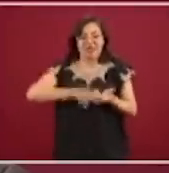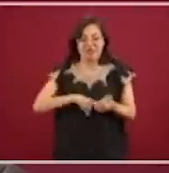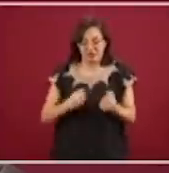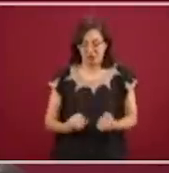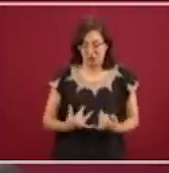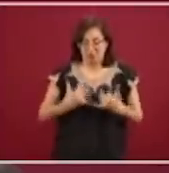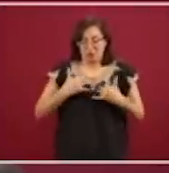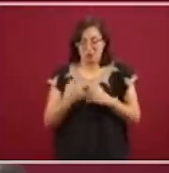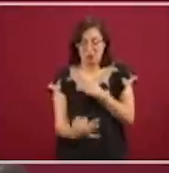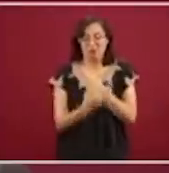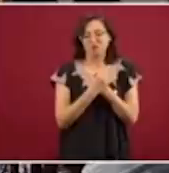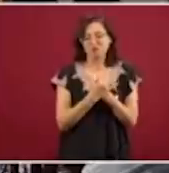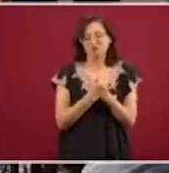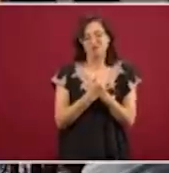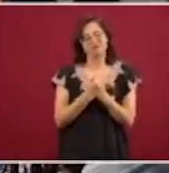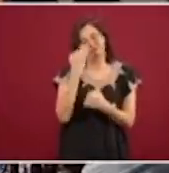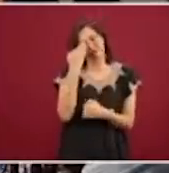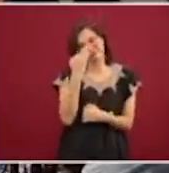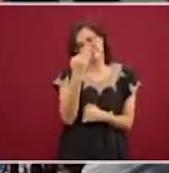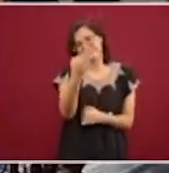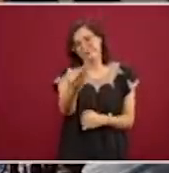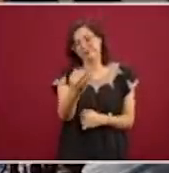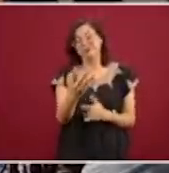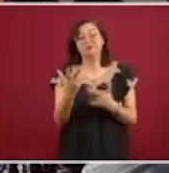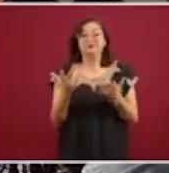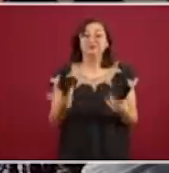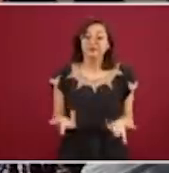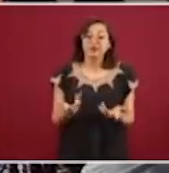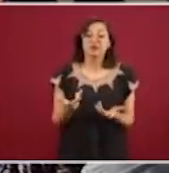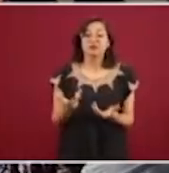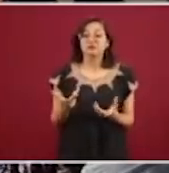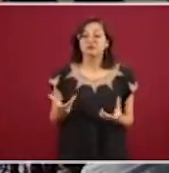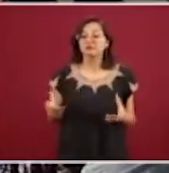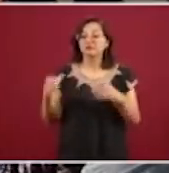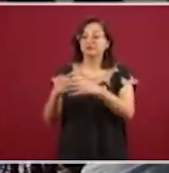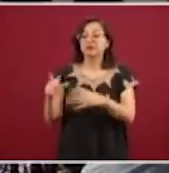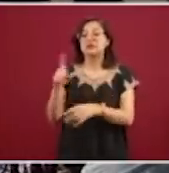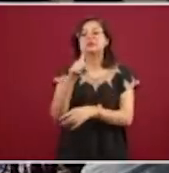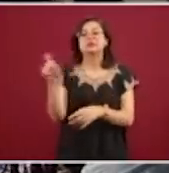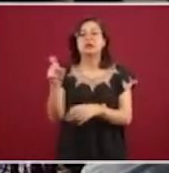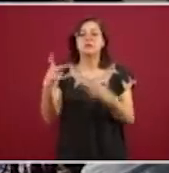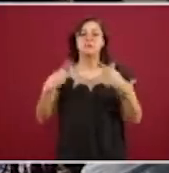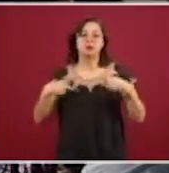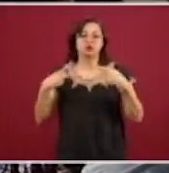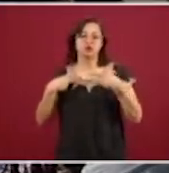de generación de anticuerpos. Ahora, es una descripción muy concreta, son poquito más de 100 casos en